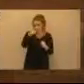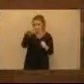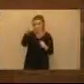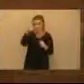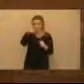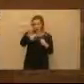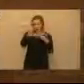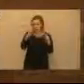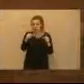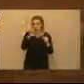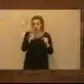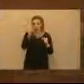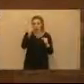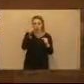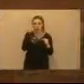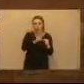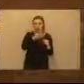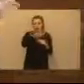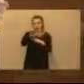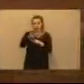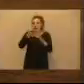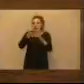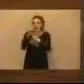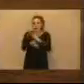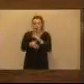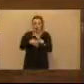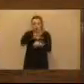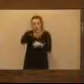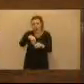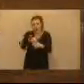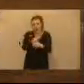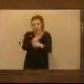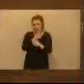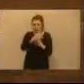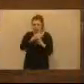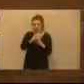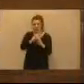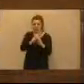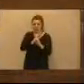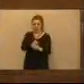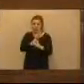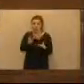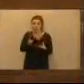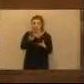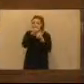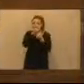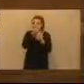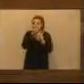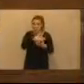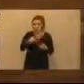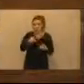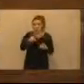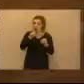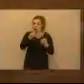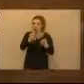que para llegar a Oviedo se tarda 4 horas en transporte público. Entonces, bueno, la información que queríamos recabar básicamente sobre